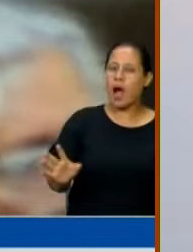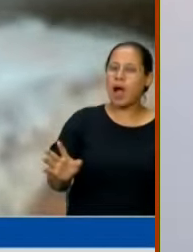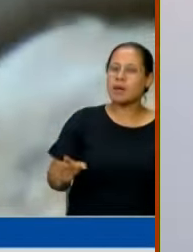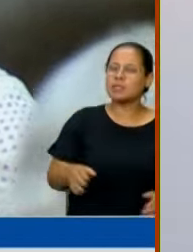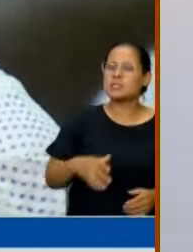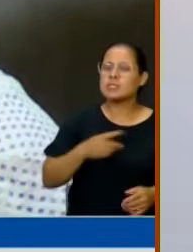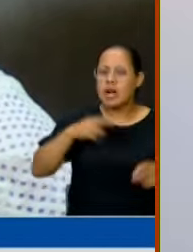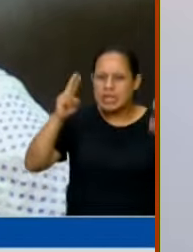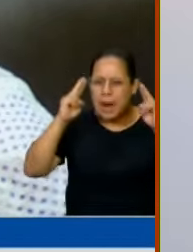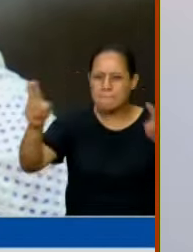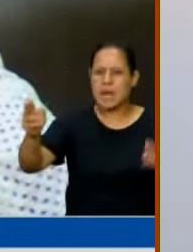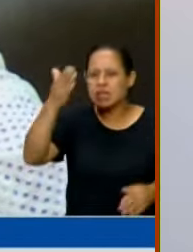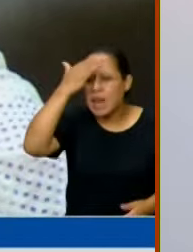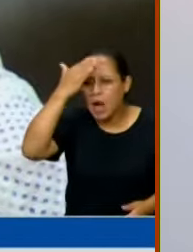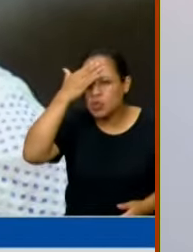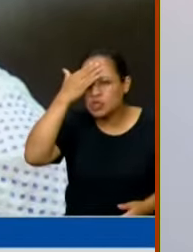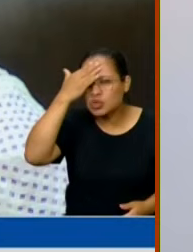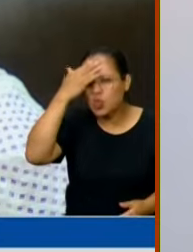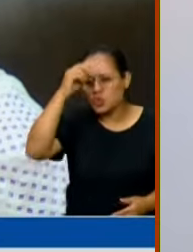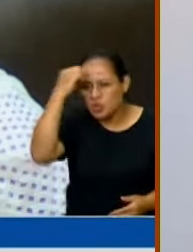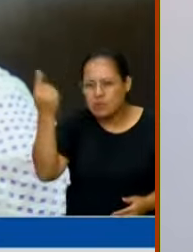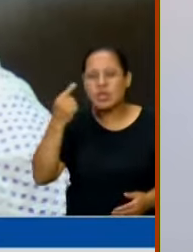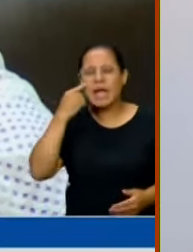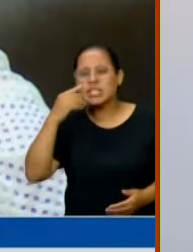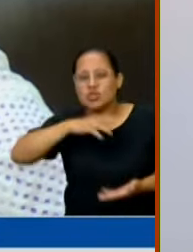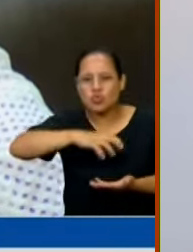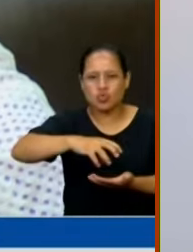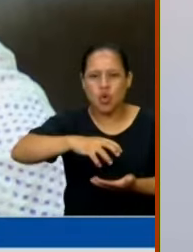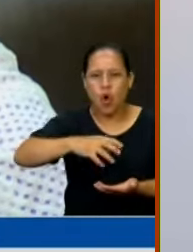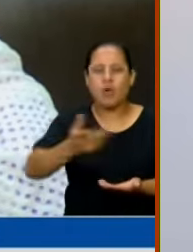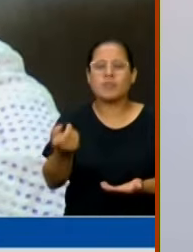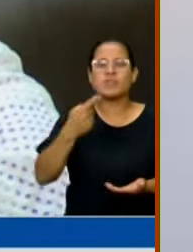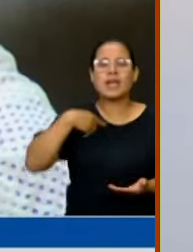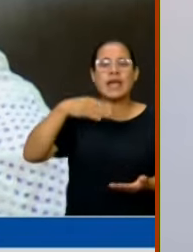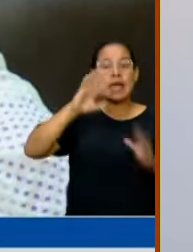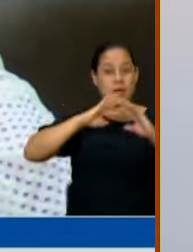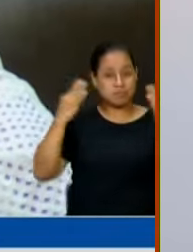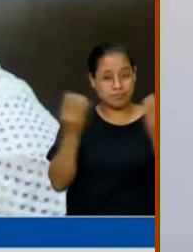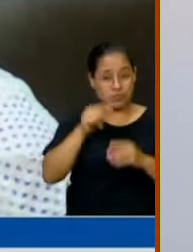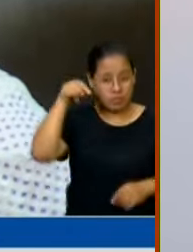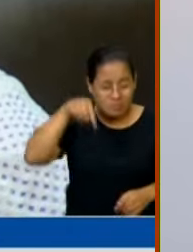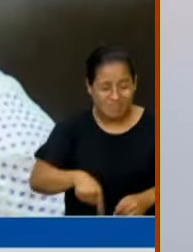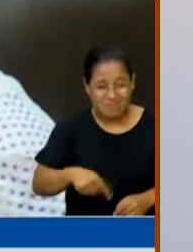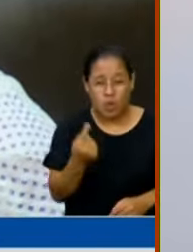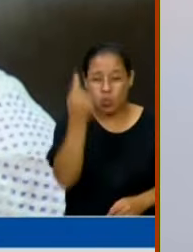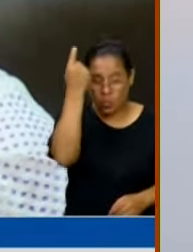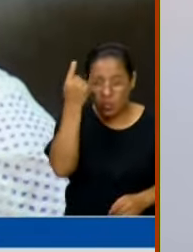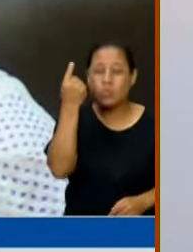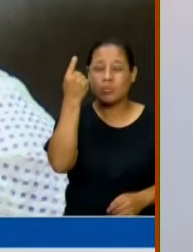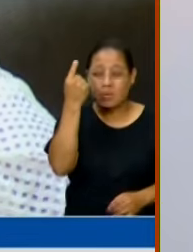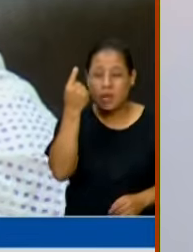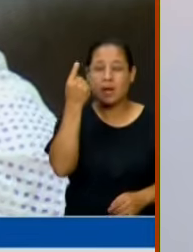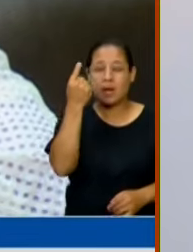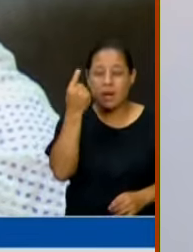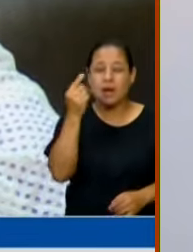logrado consensuar. Digo, en realidad viene sucediendo esto desde el momento que se dictaminó en plenario de comisiones,